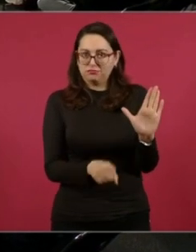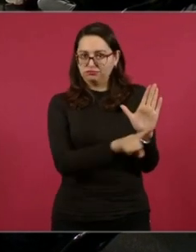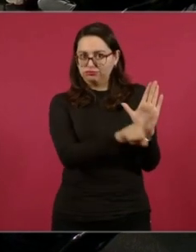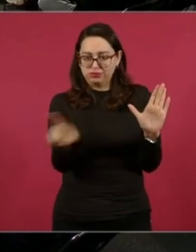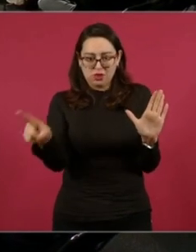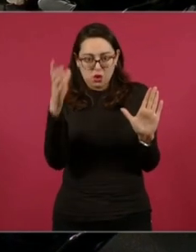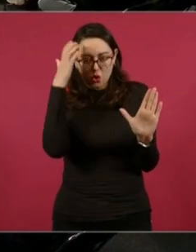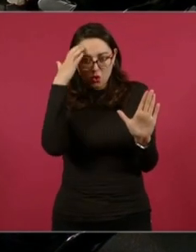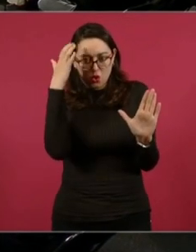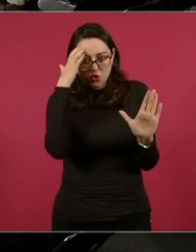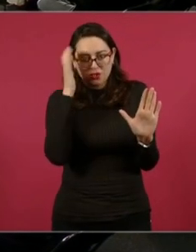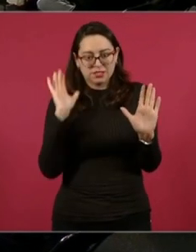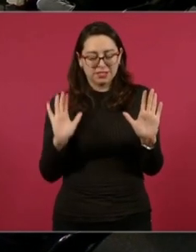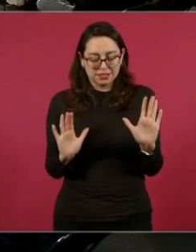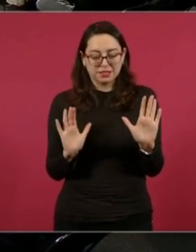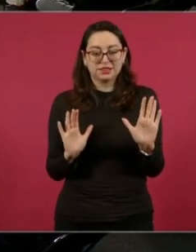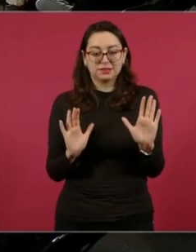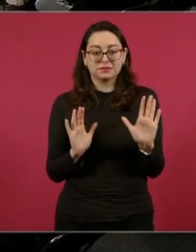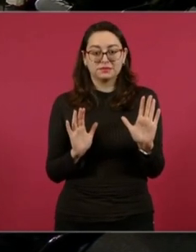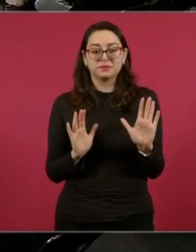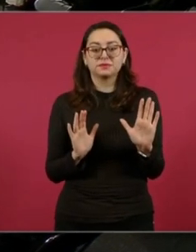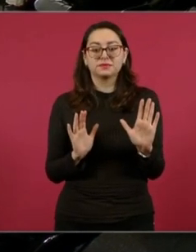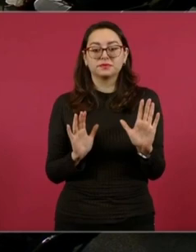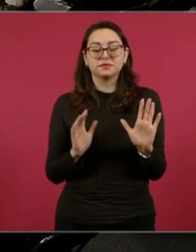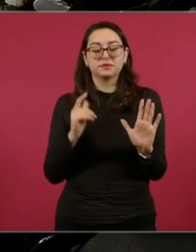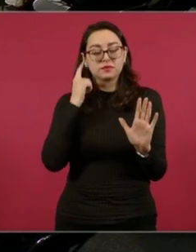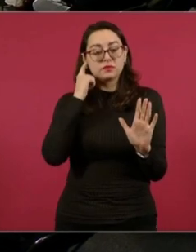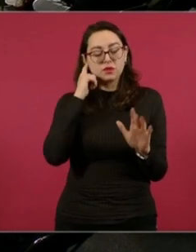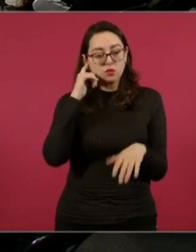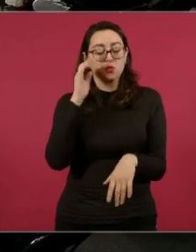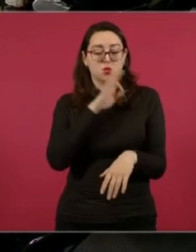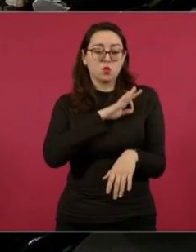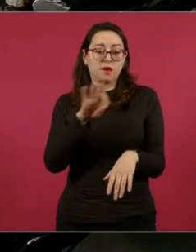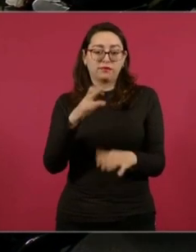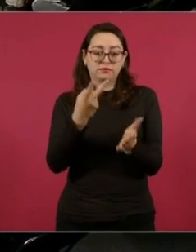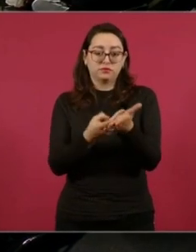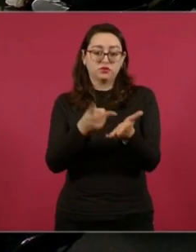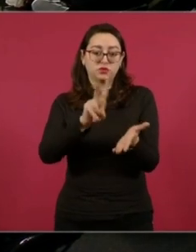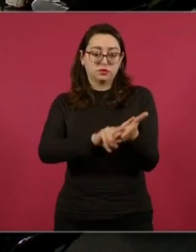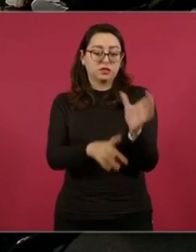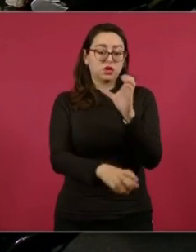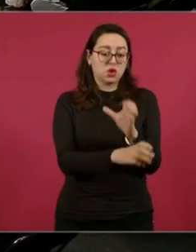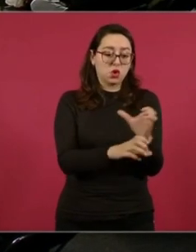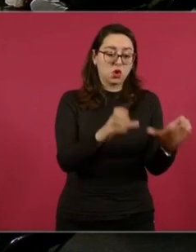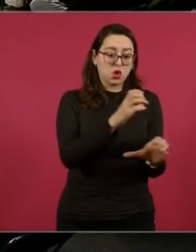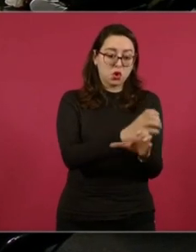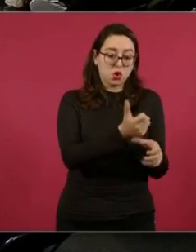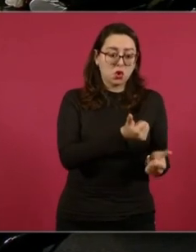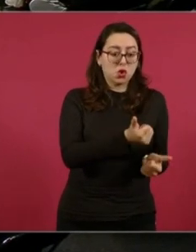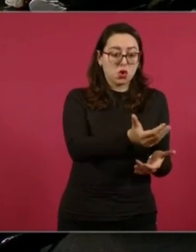Todo el derecho de vía para trenes de pasajeros.